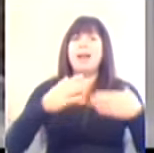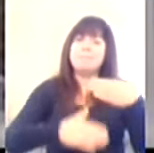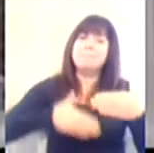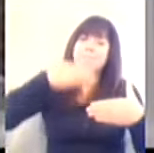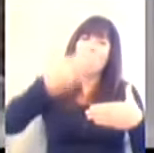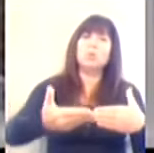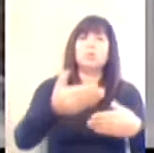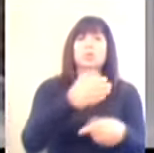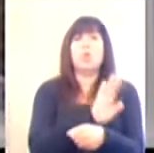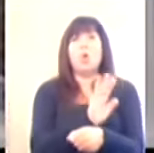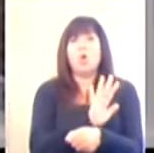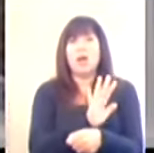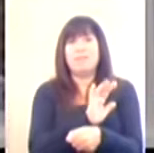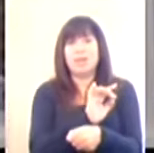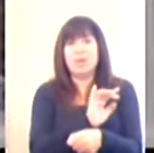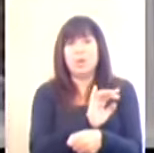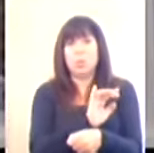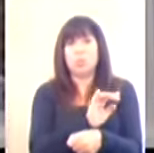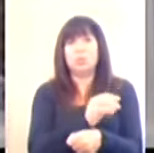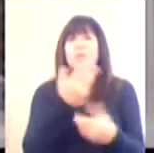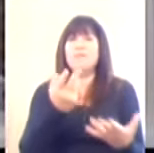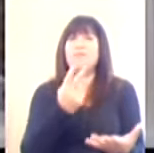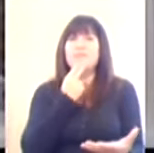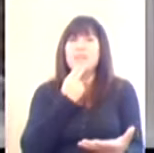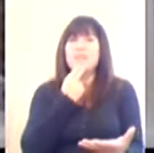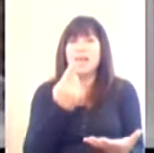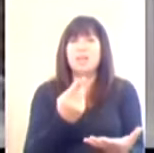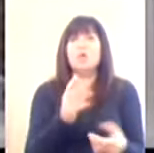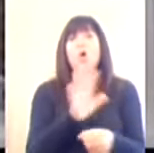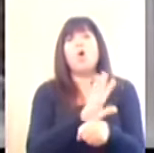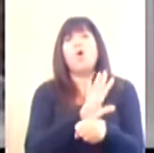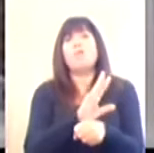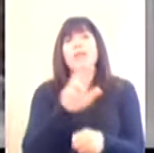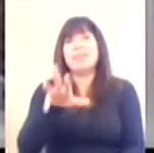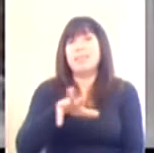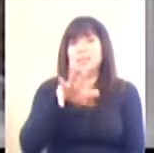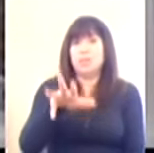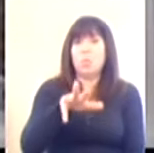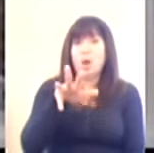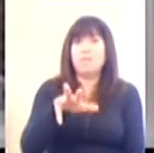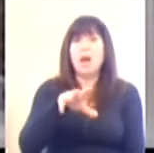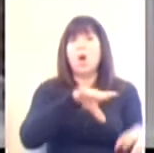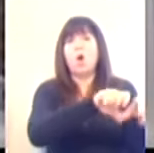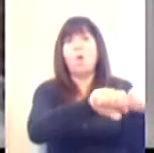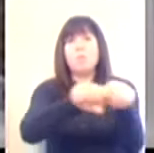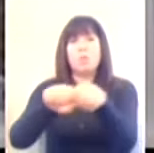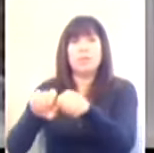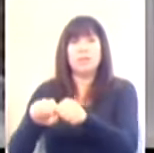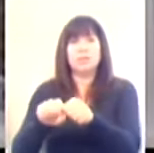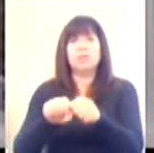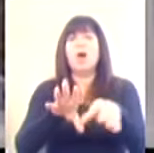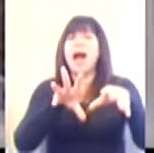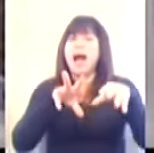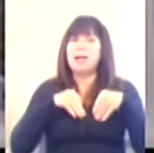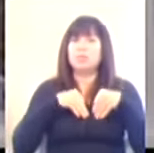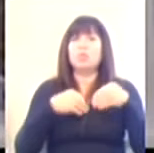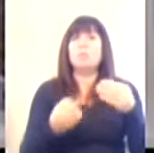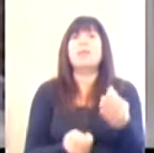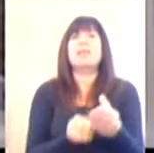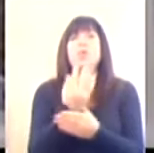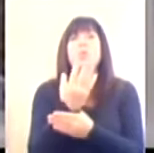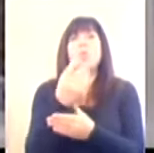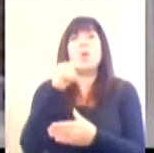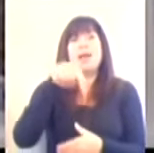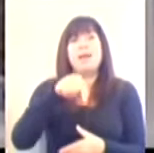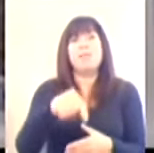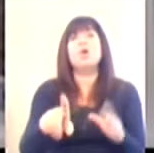crisis sanitaria que estamos viviendo con el COVID-19, los compromisos adquiridos en nuestra nueva NDC y en la